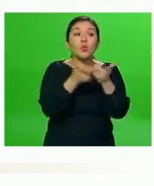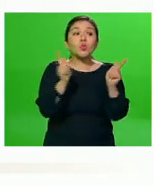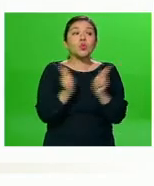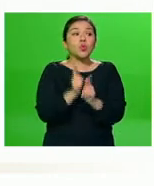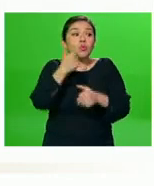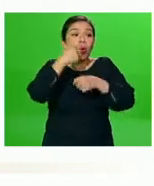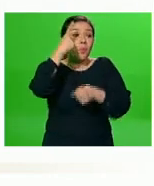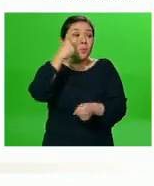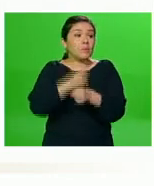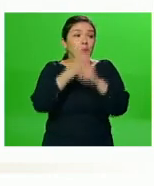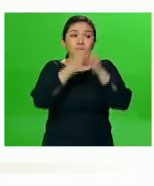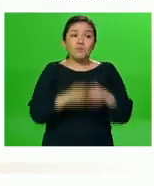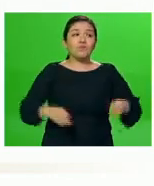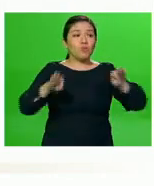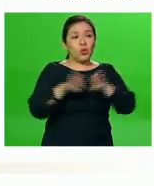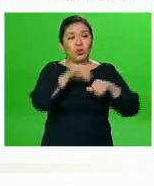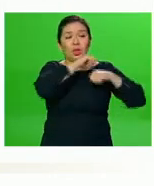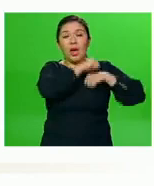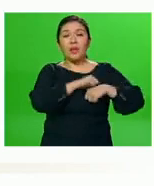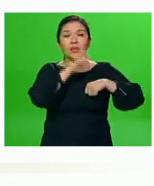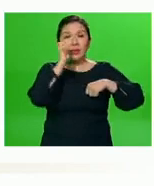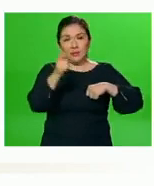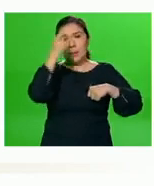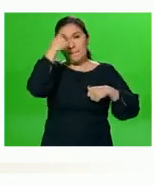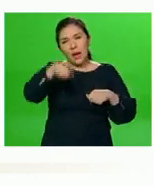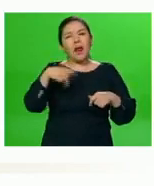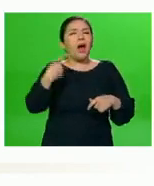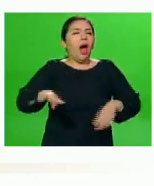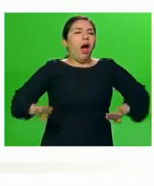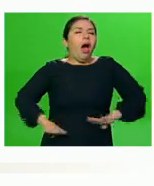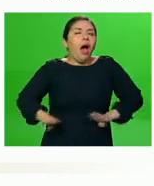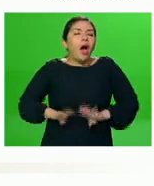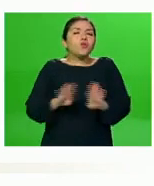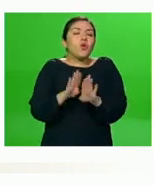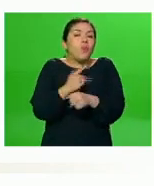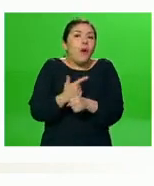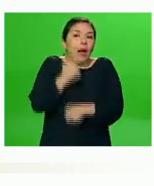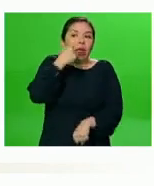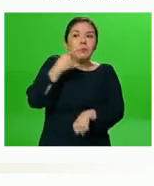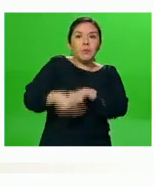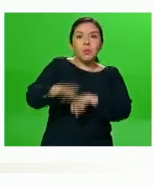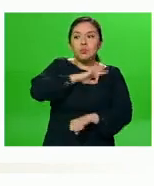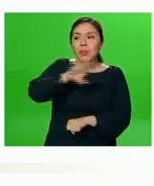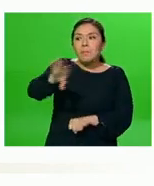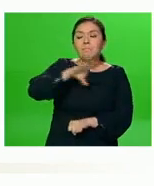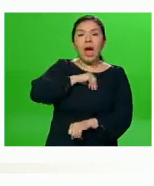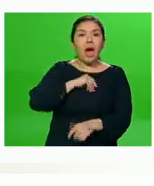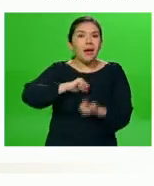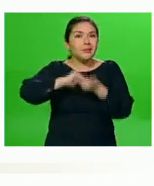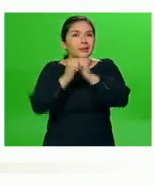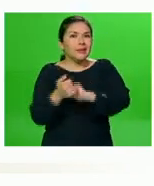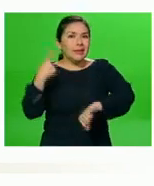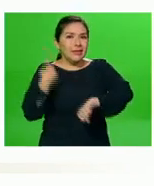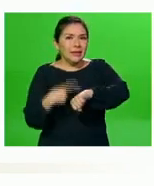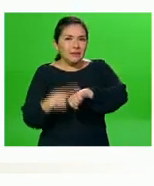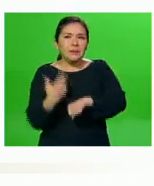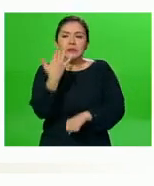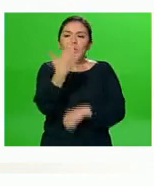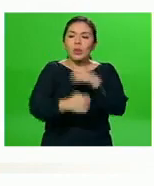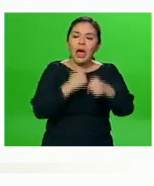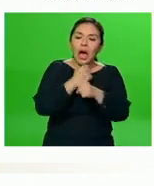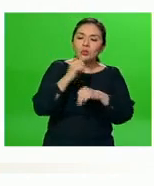principal sus factores de riesgo específicamente tener 50 años o más